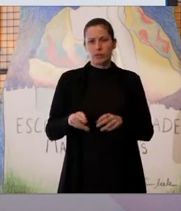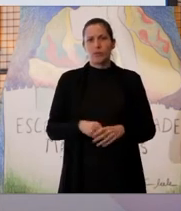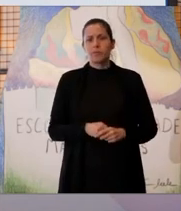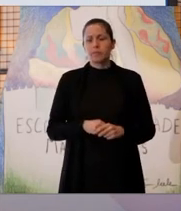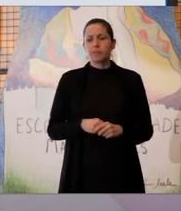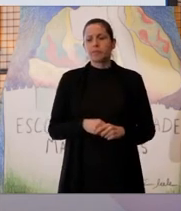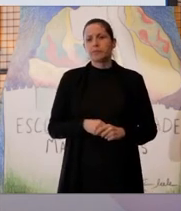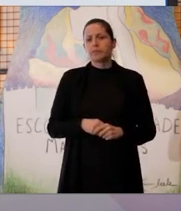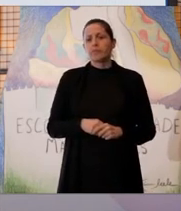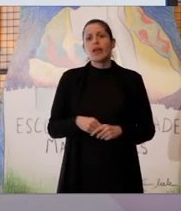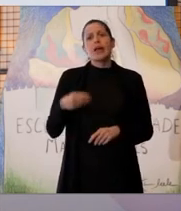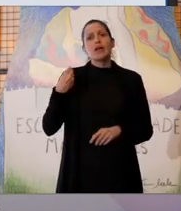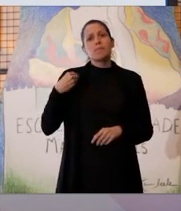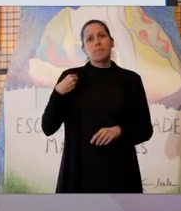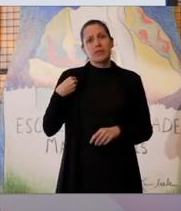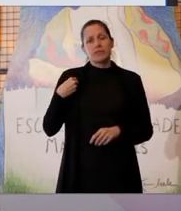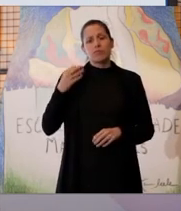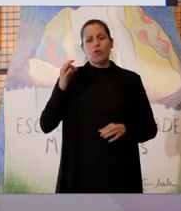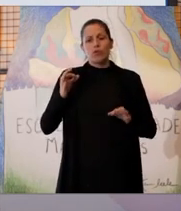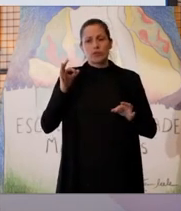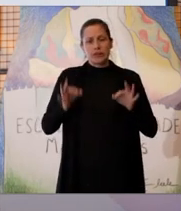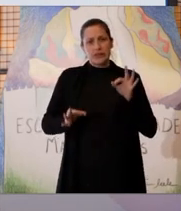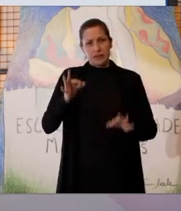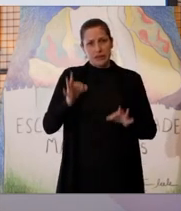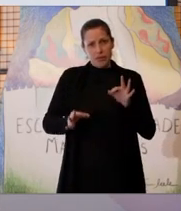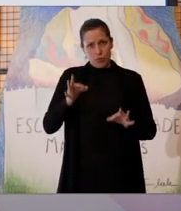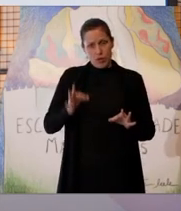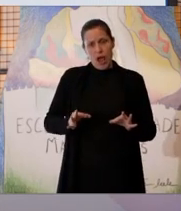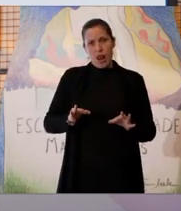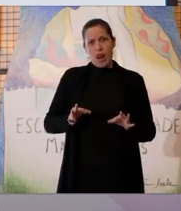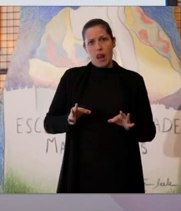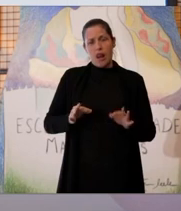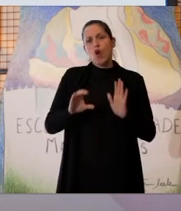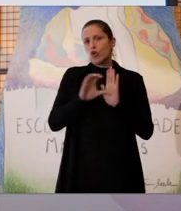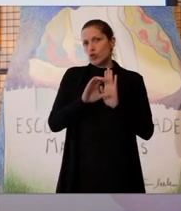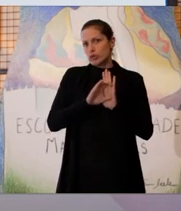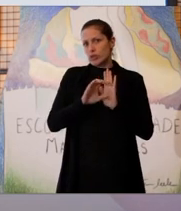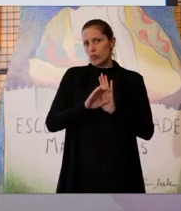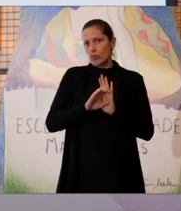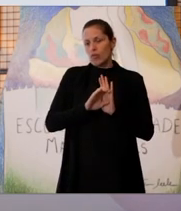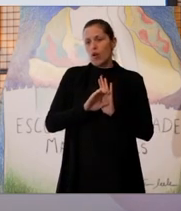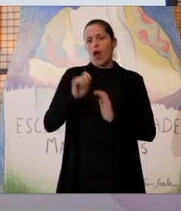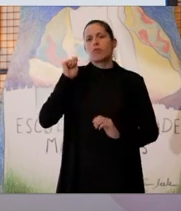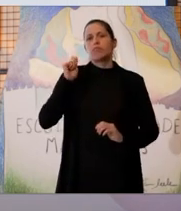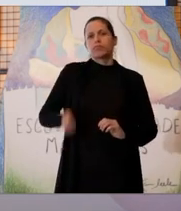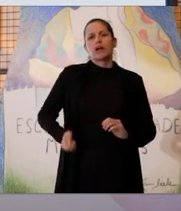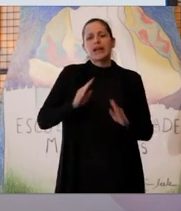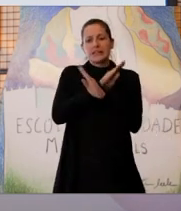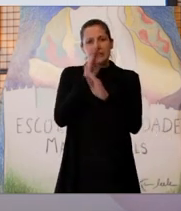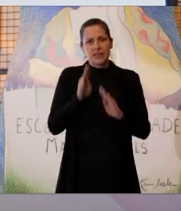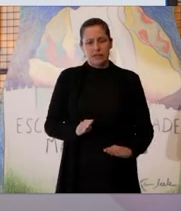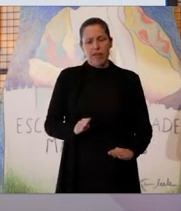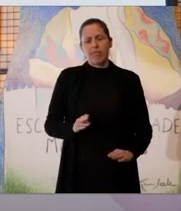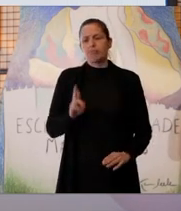la sentencia del tribunal constitucional nos dieron la razón con con la paridad pero yo he querido rescatar una muy concreta que